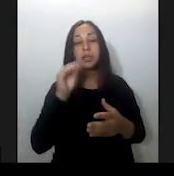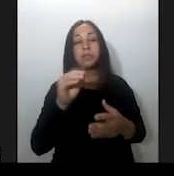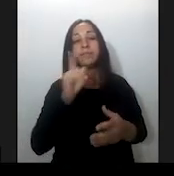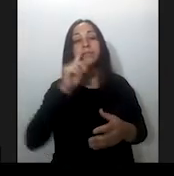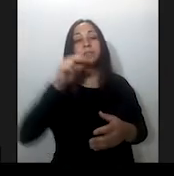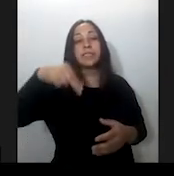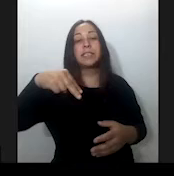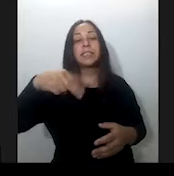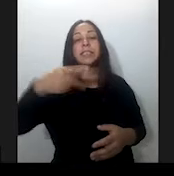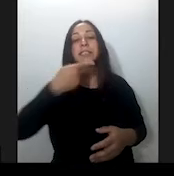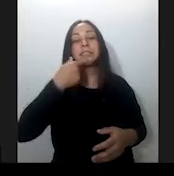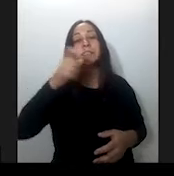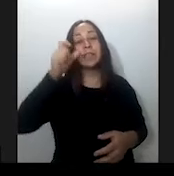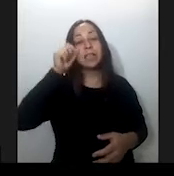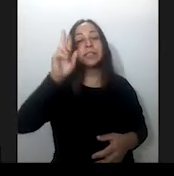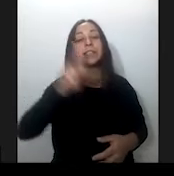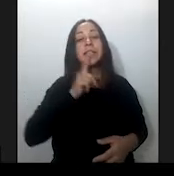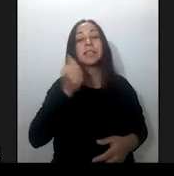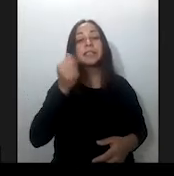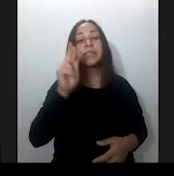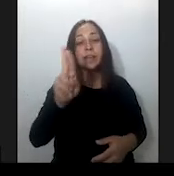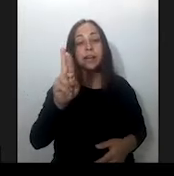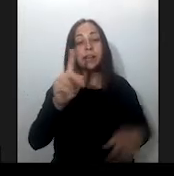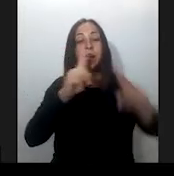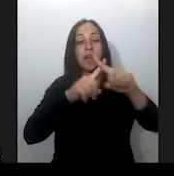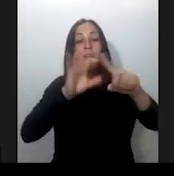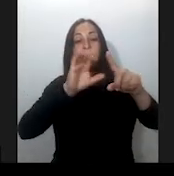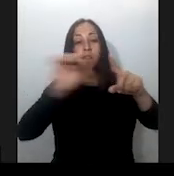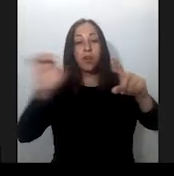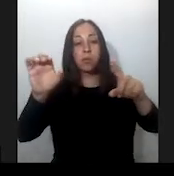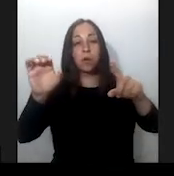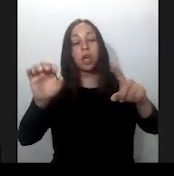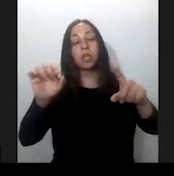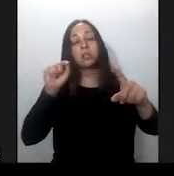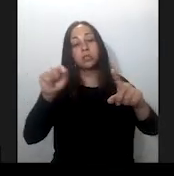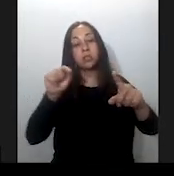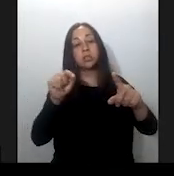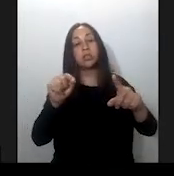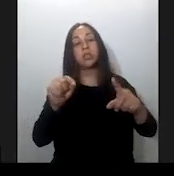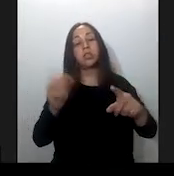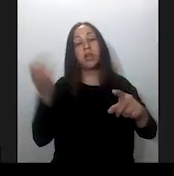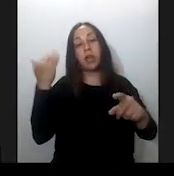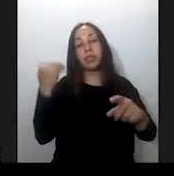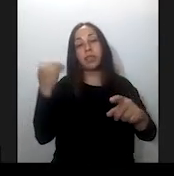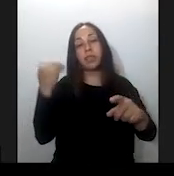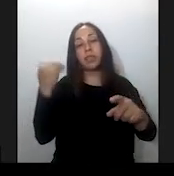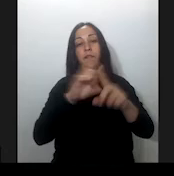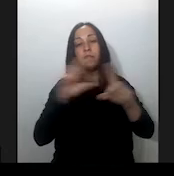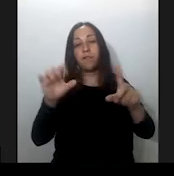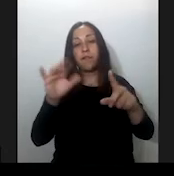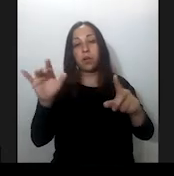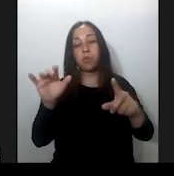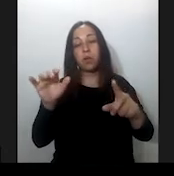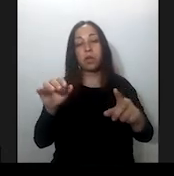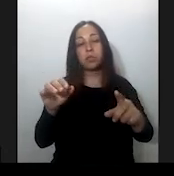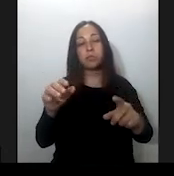insertar, no, a fórmulas, acá, fórmulas. Esta era la fórmula que había completado y había comentado uno de